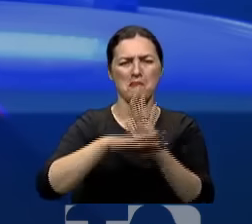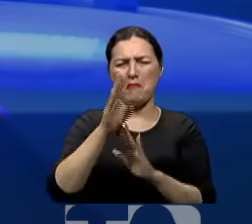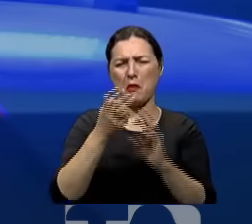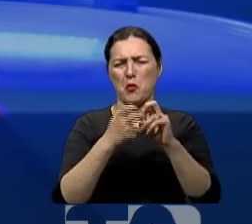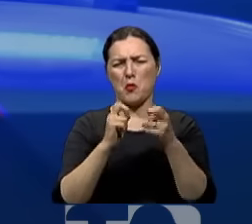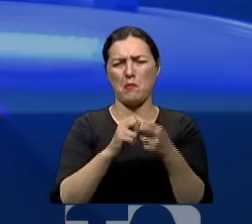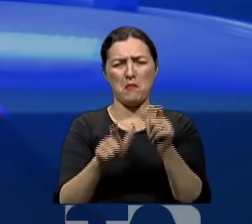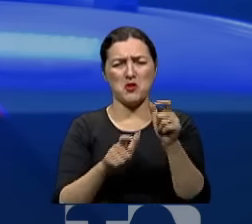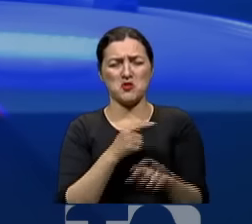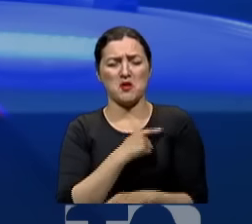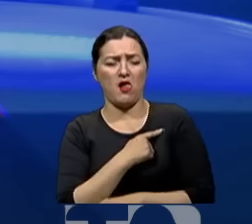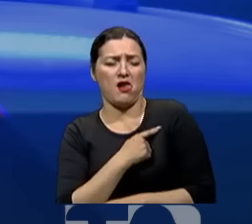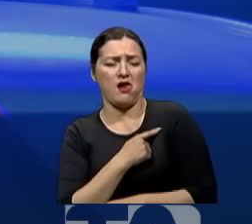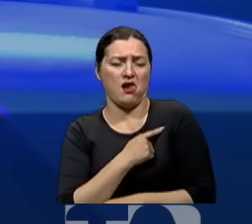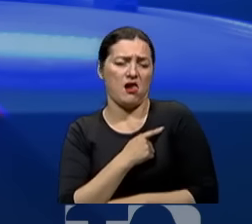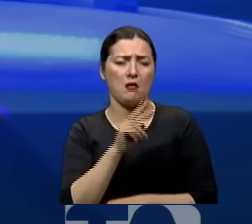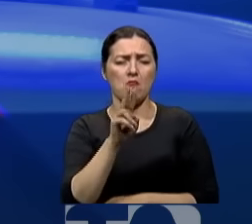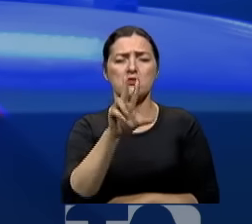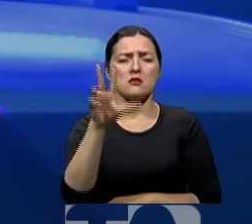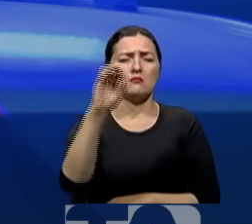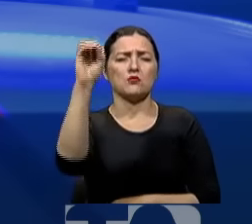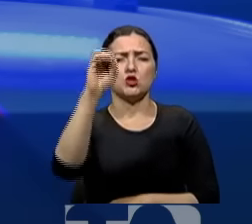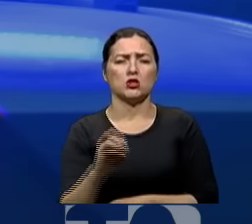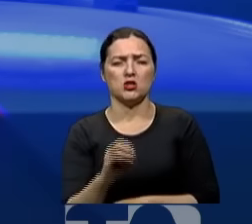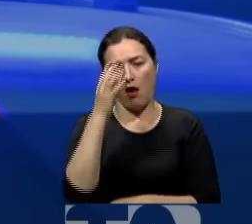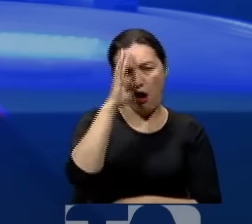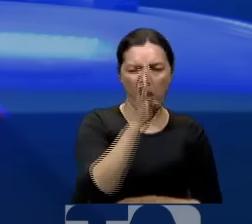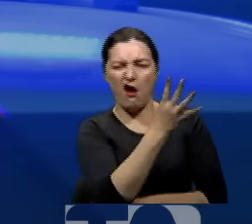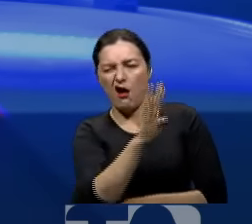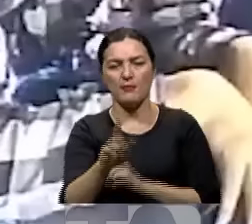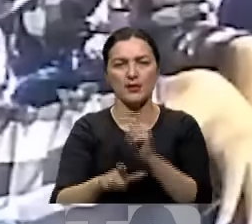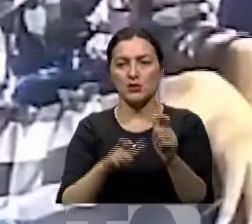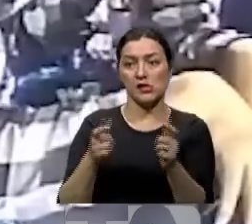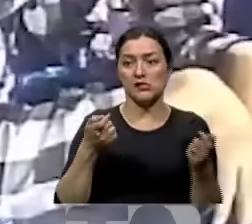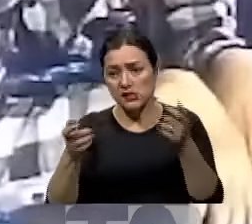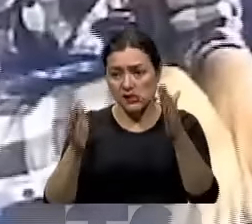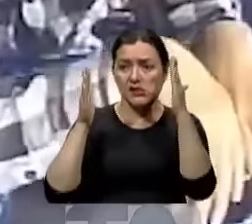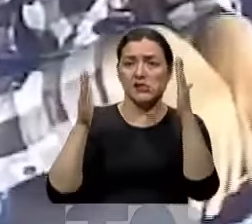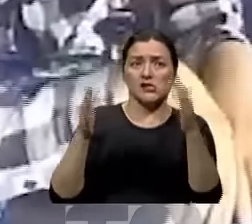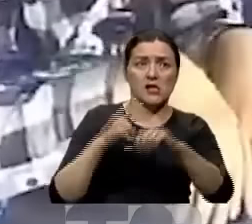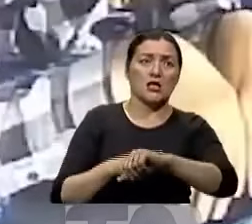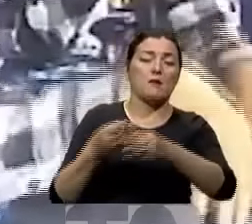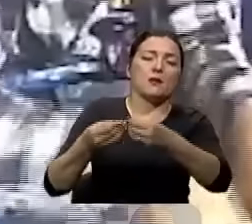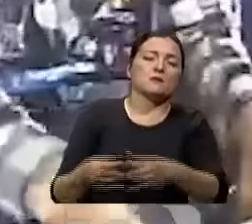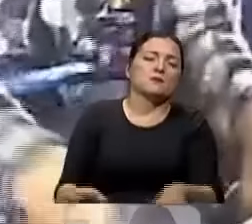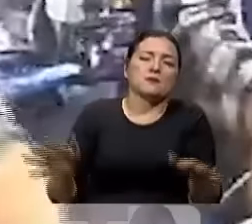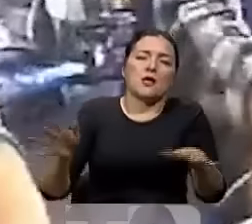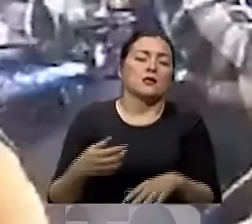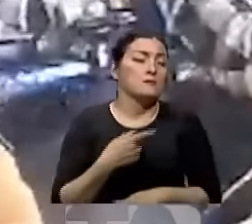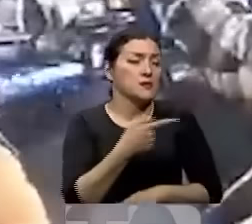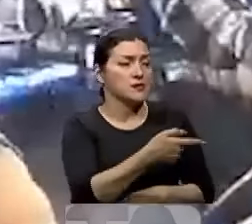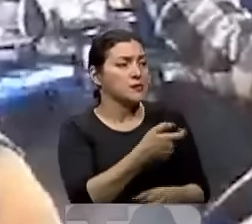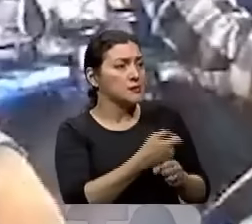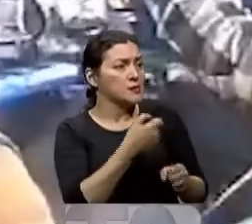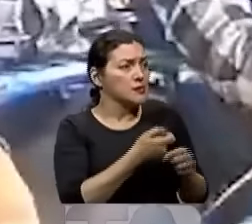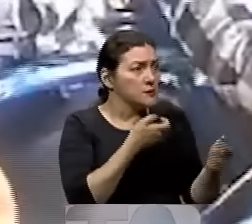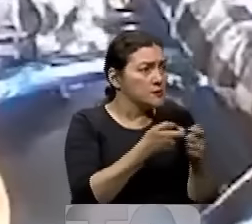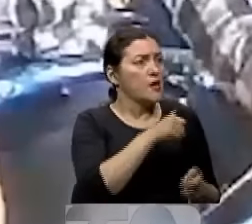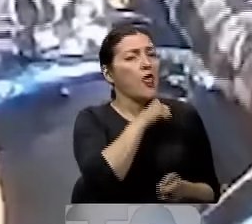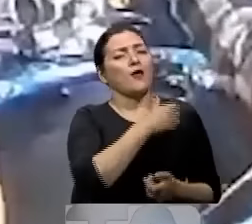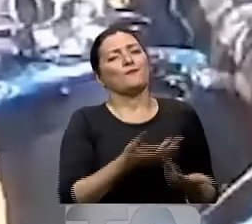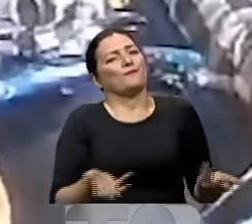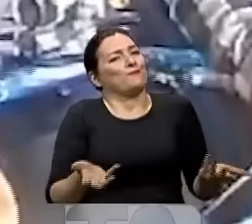incivilidades reporta, con el 23%, que a decir de la policía, atender estas contravenciones reduce su capacidad operativa